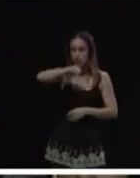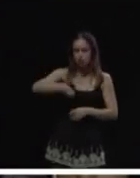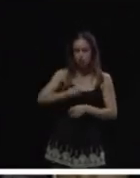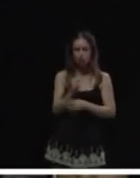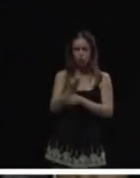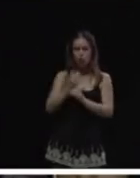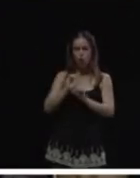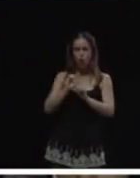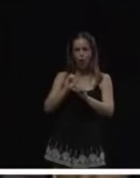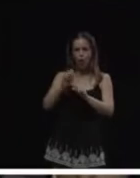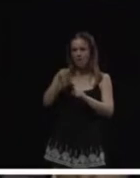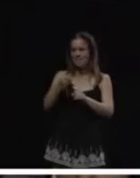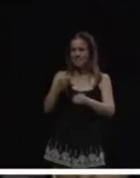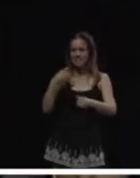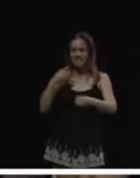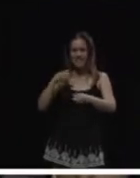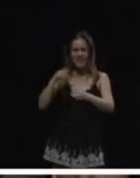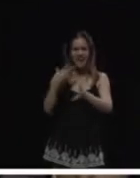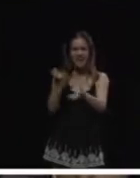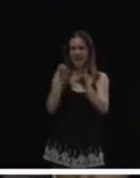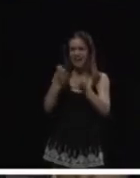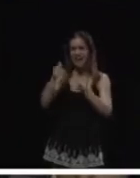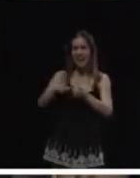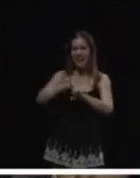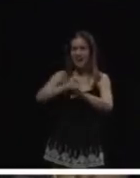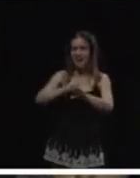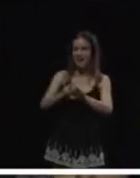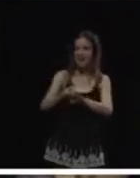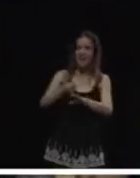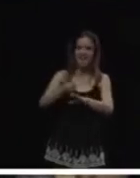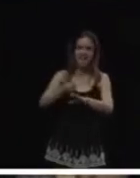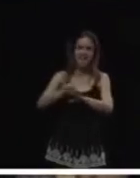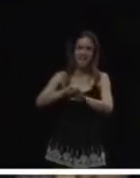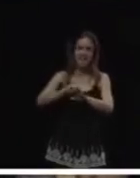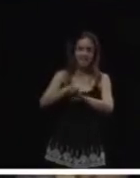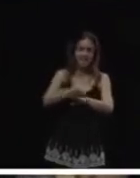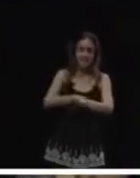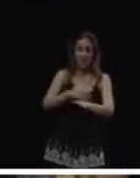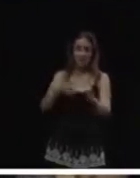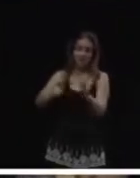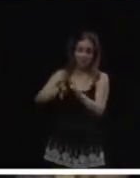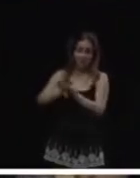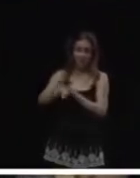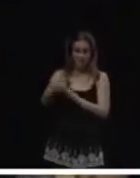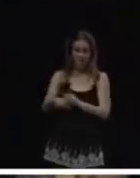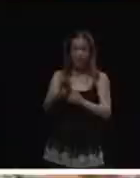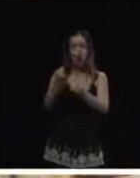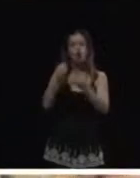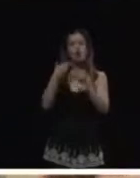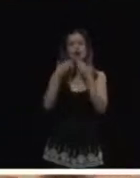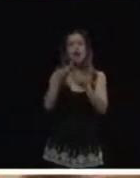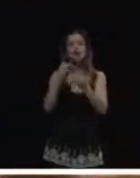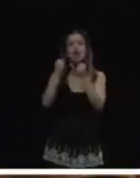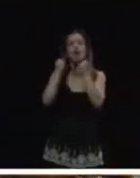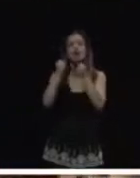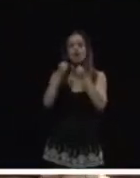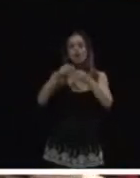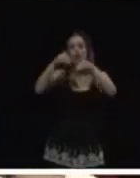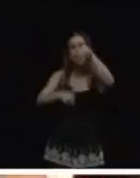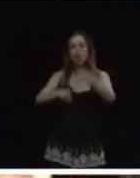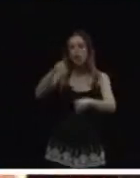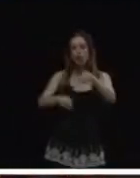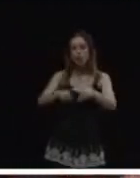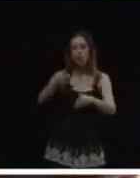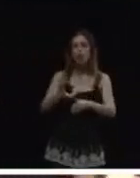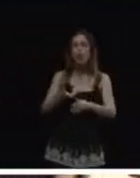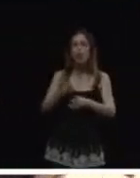derecha y a la derecha extrema. Lo vamos a hacer con la fuerza de vuestros votos. Vamos a darles una lección de